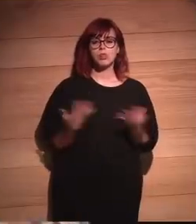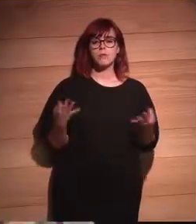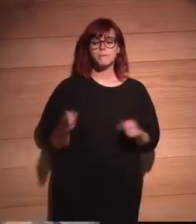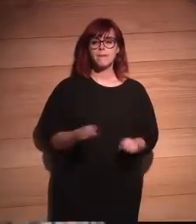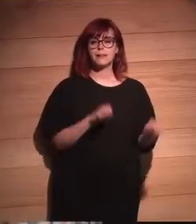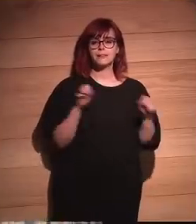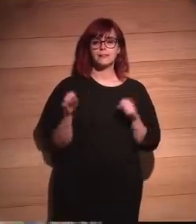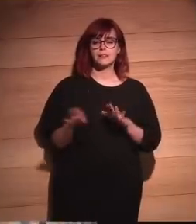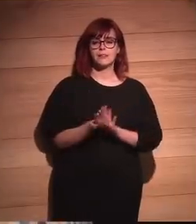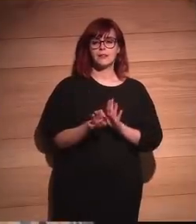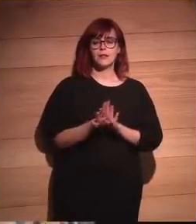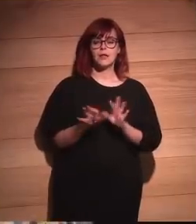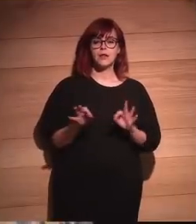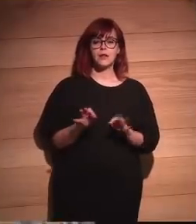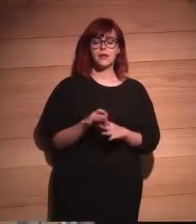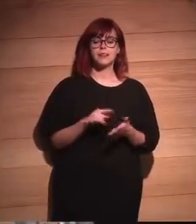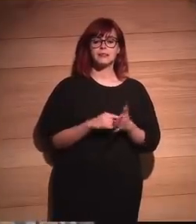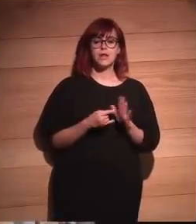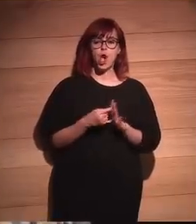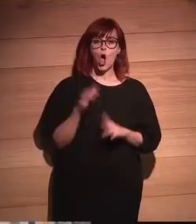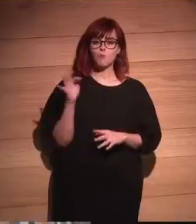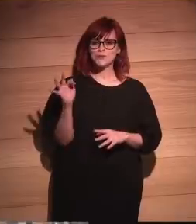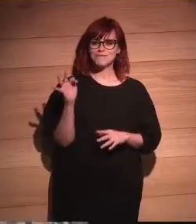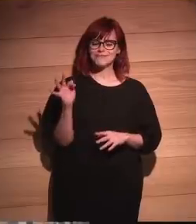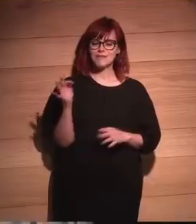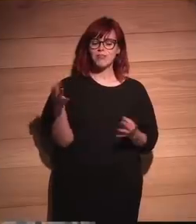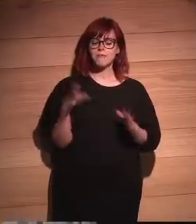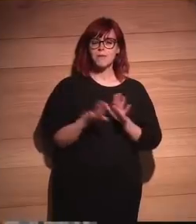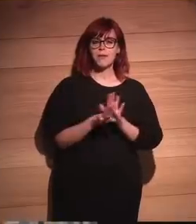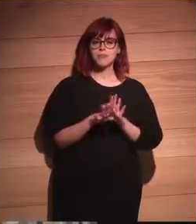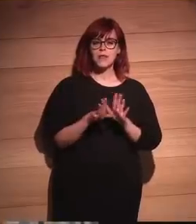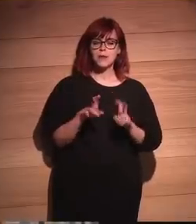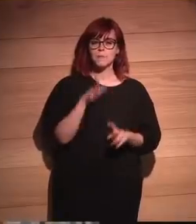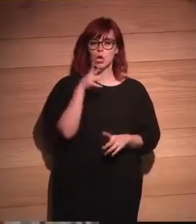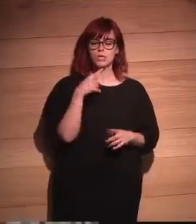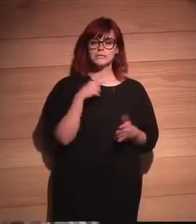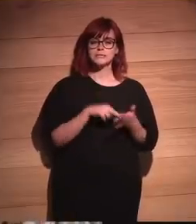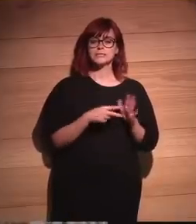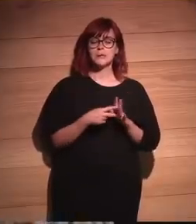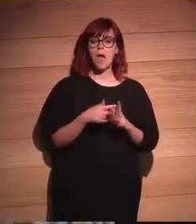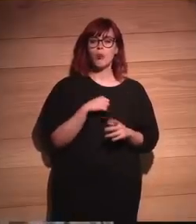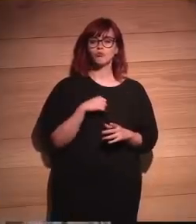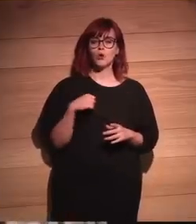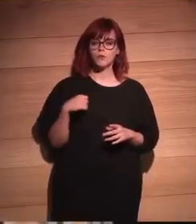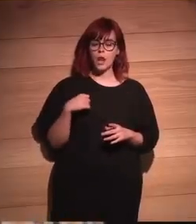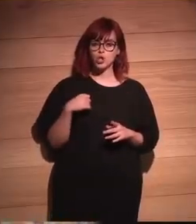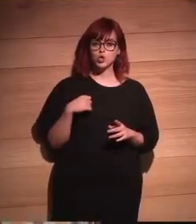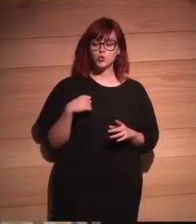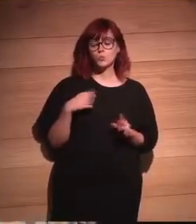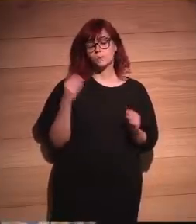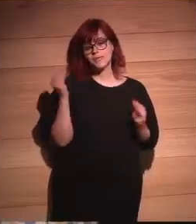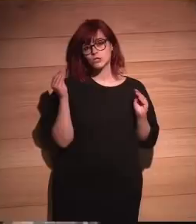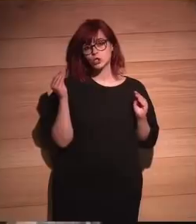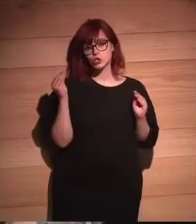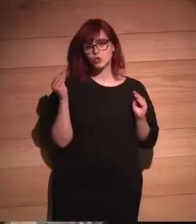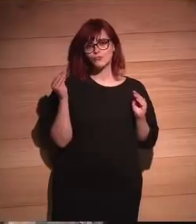mantener conscientemente optimistas, en el sentido de que los sistemas autoritarios no son, o por lo menos yo